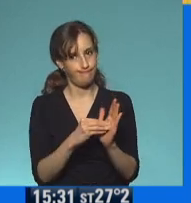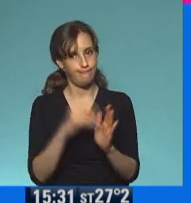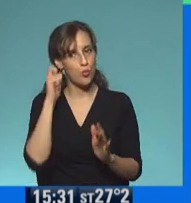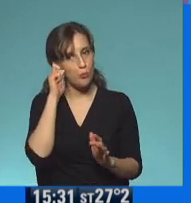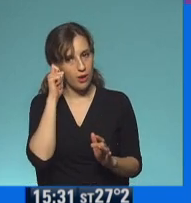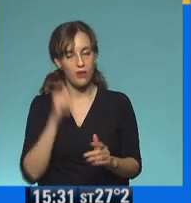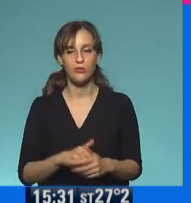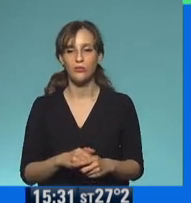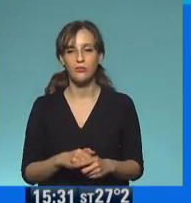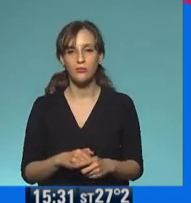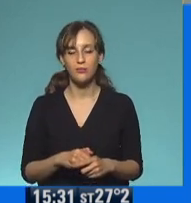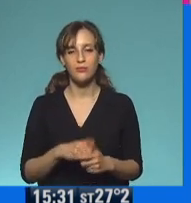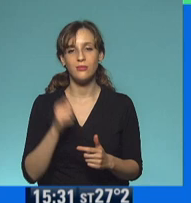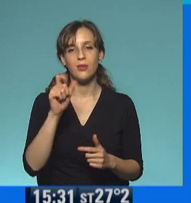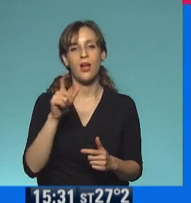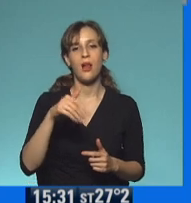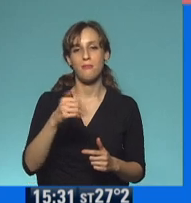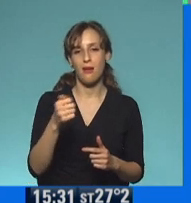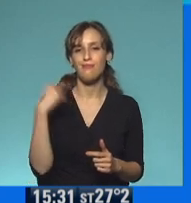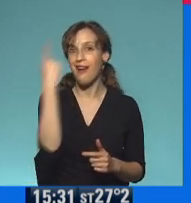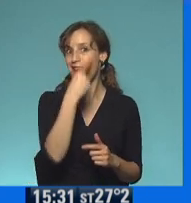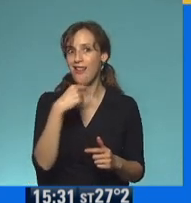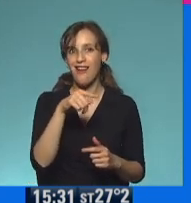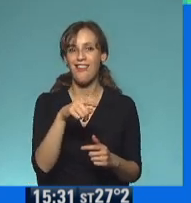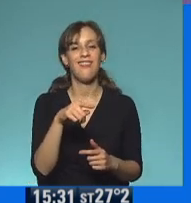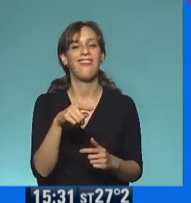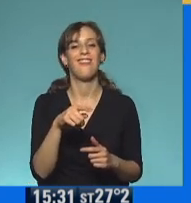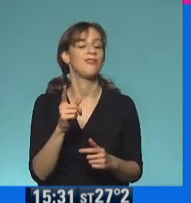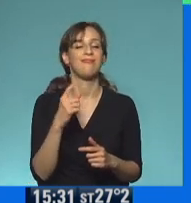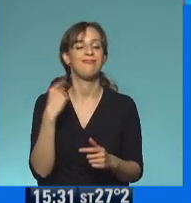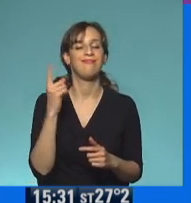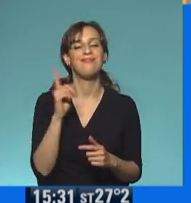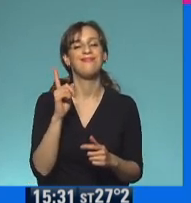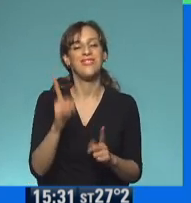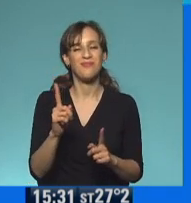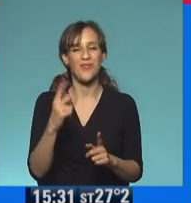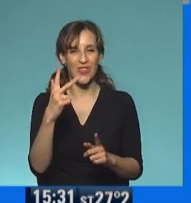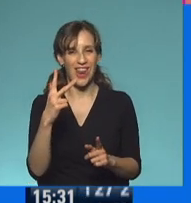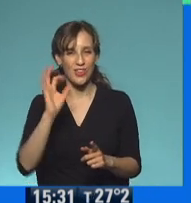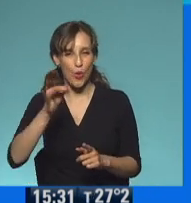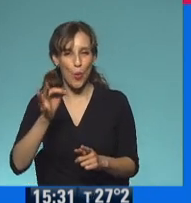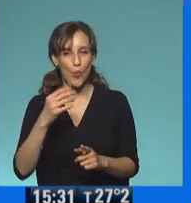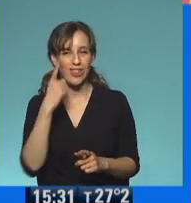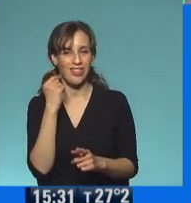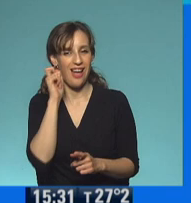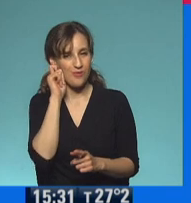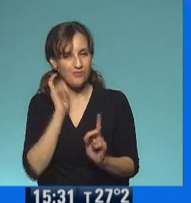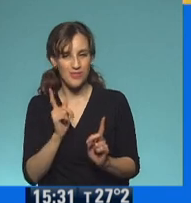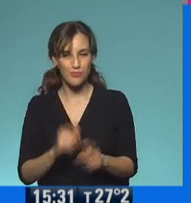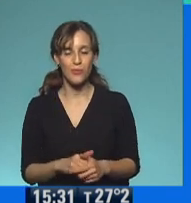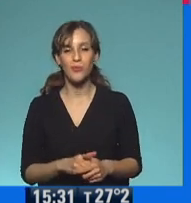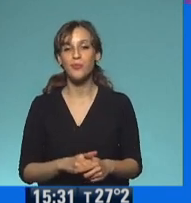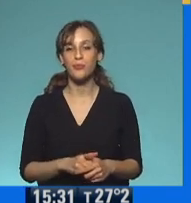Perfecto. Alma, igual que Emi. El 3 de octubre. Oh. Sí. Vamos a festejar ahí.